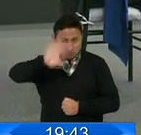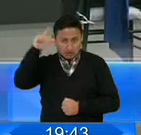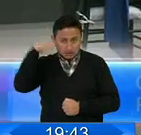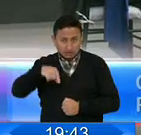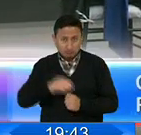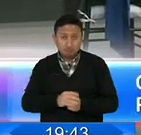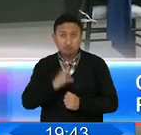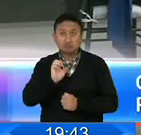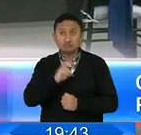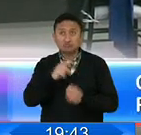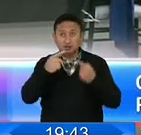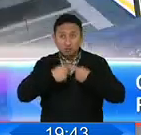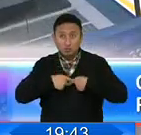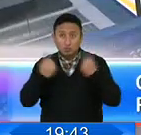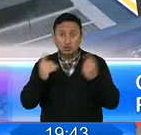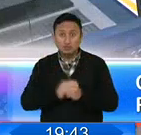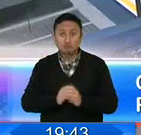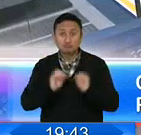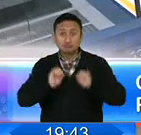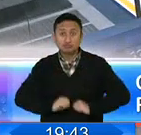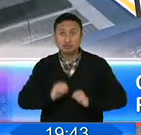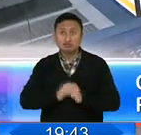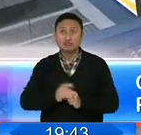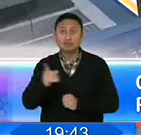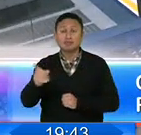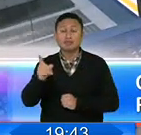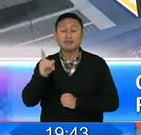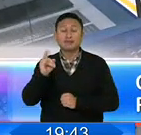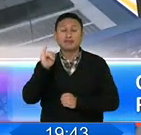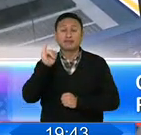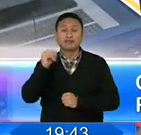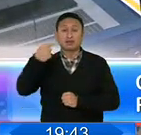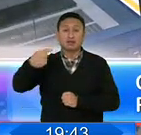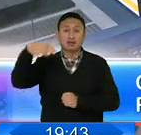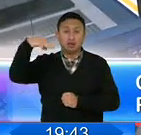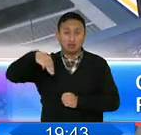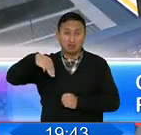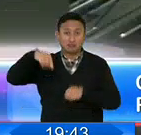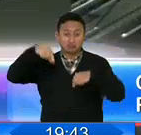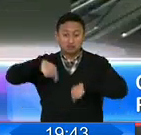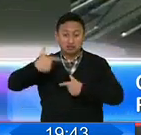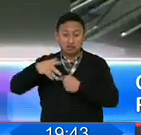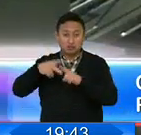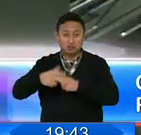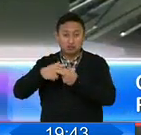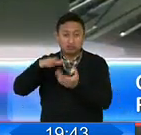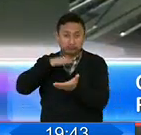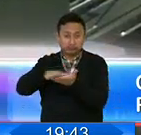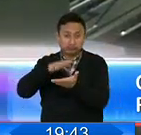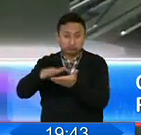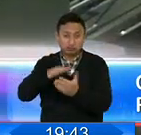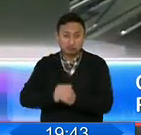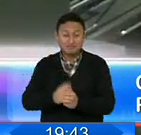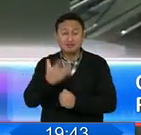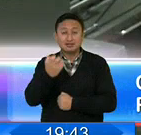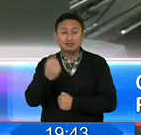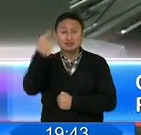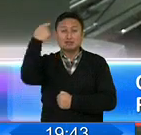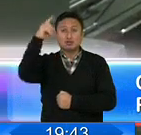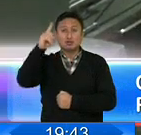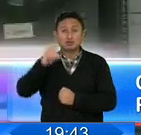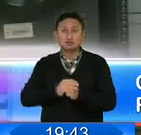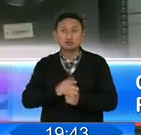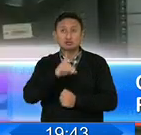el CNE mismo, que será entregado al Instituto Geográfico Militar para su impresión. Serán alrededor de